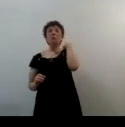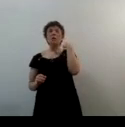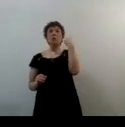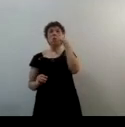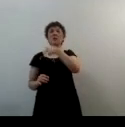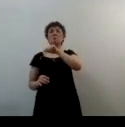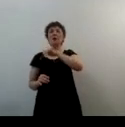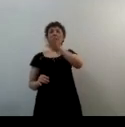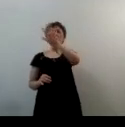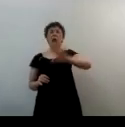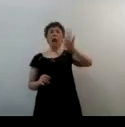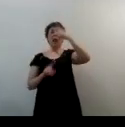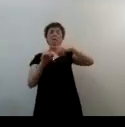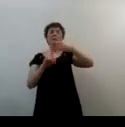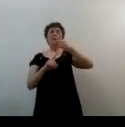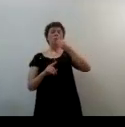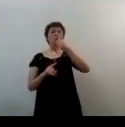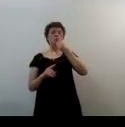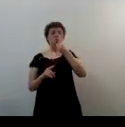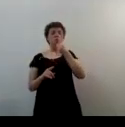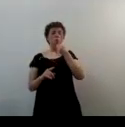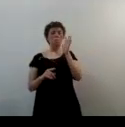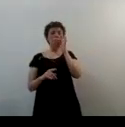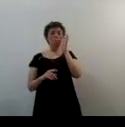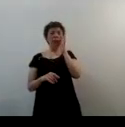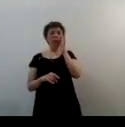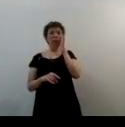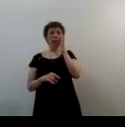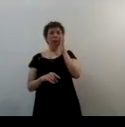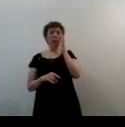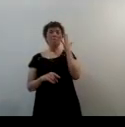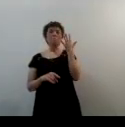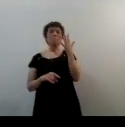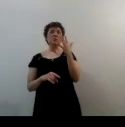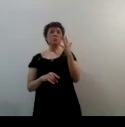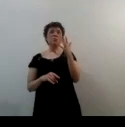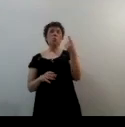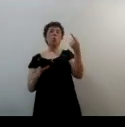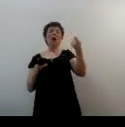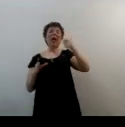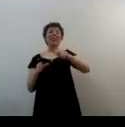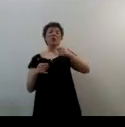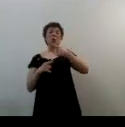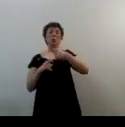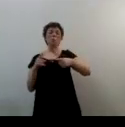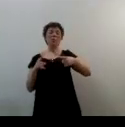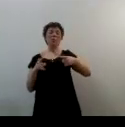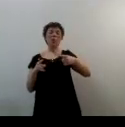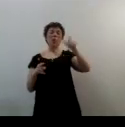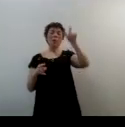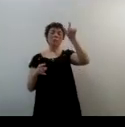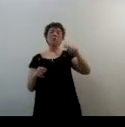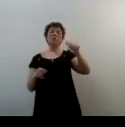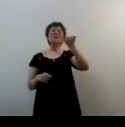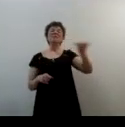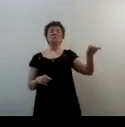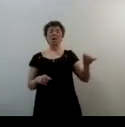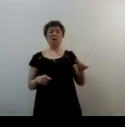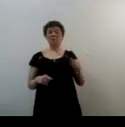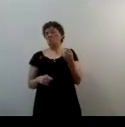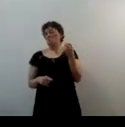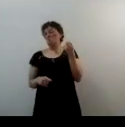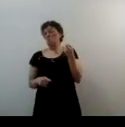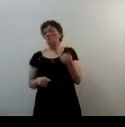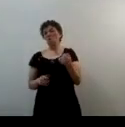la media de consumo en España, bueno, creo no, lo calculé, era de media un cacito y medio de legumbre por persona a la semana, o sea,